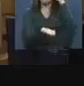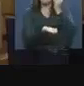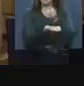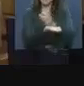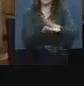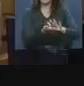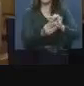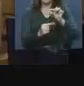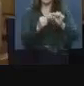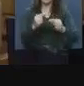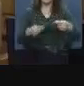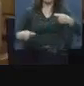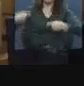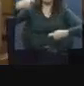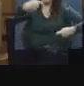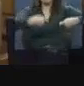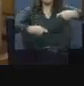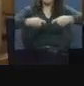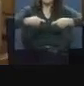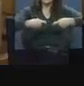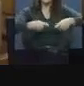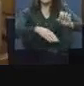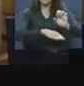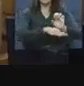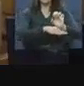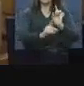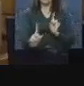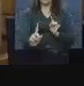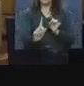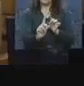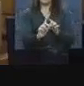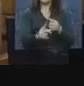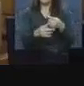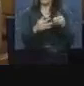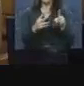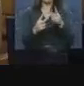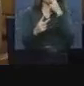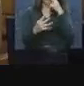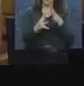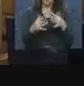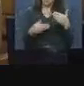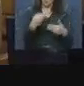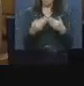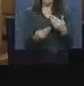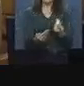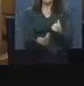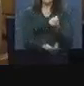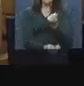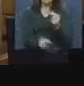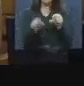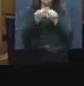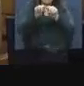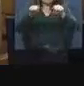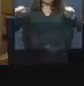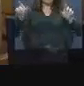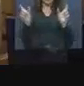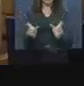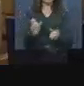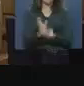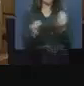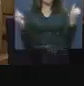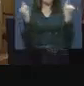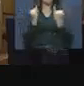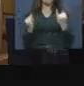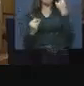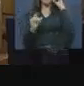gratuidad, aumentando el aporte fiscal directo para ellas. Por otro lado, asistimos al enorme avance de contar con aranceles regulados, creándose una nueva